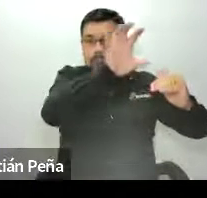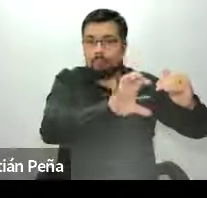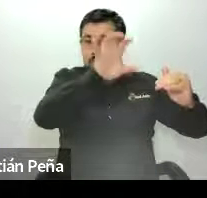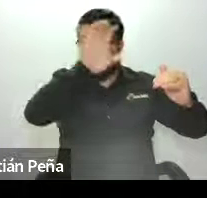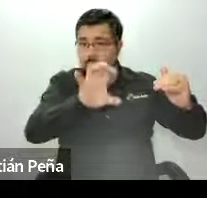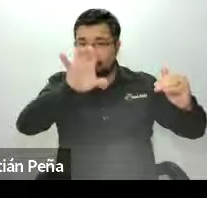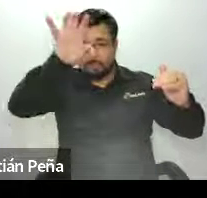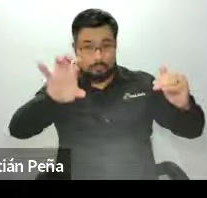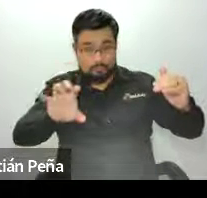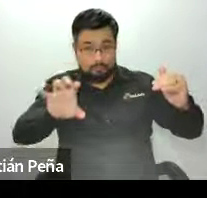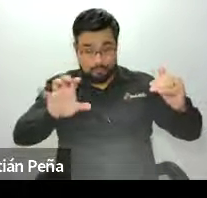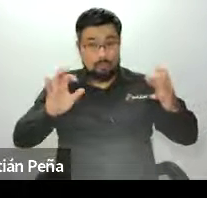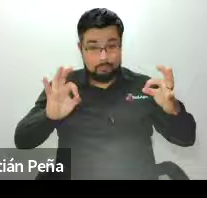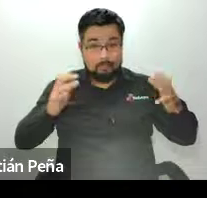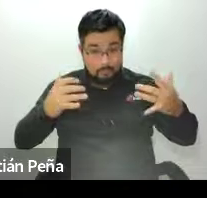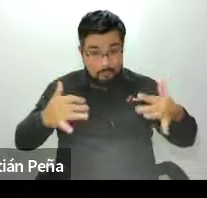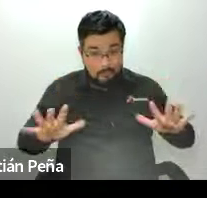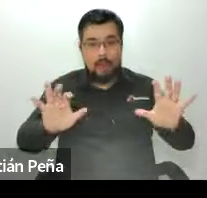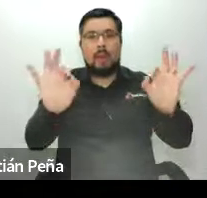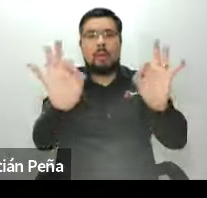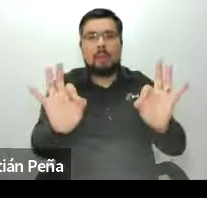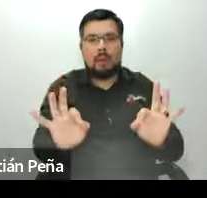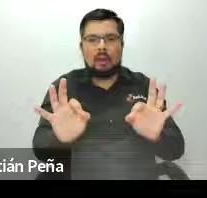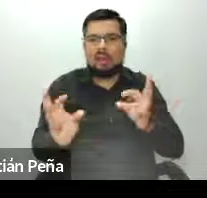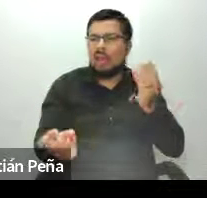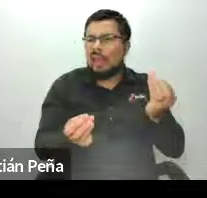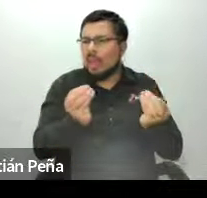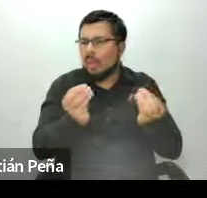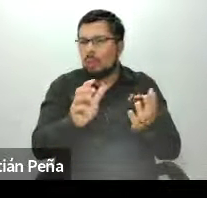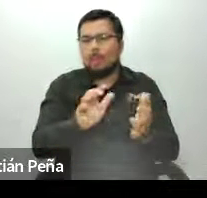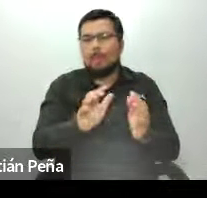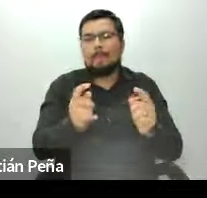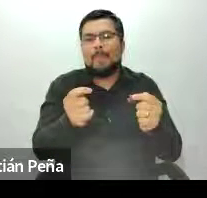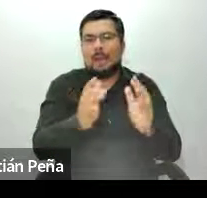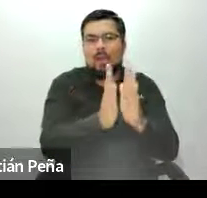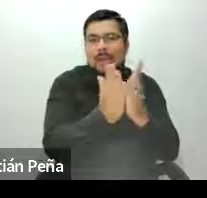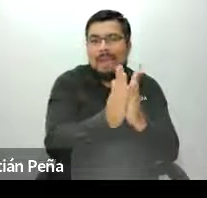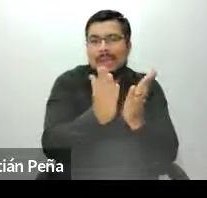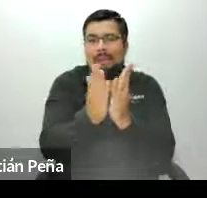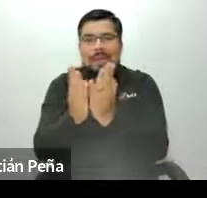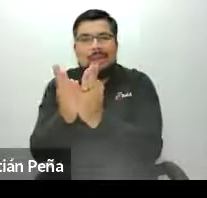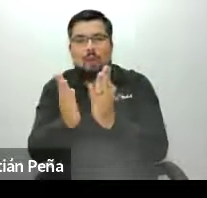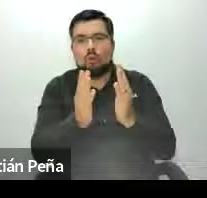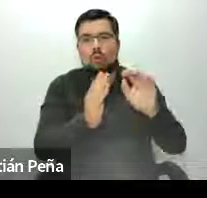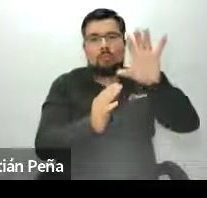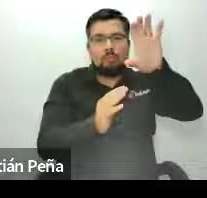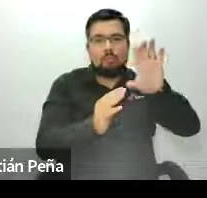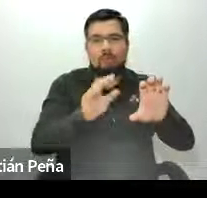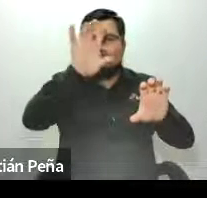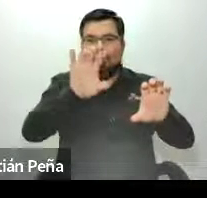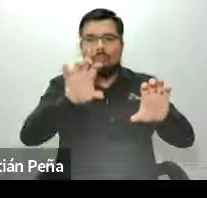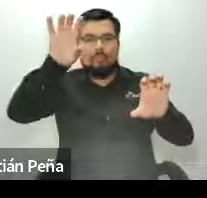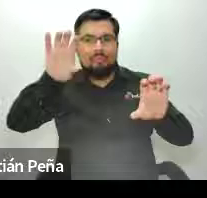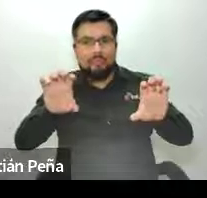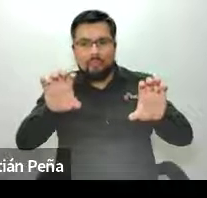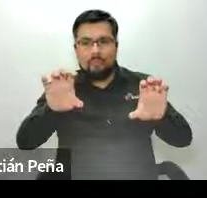estos cuadernos. Y estos como libritos que tenemos se compone de distintos capítulos. Y esto es